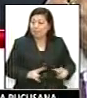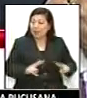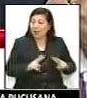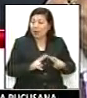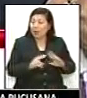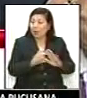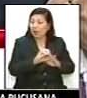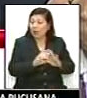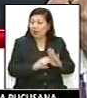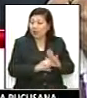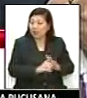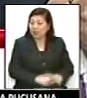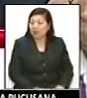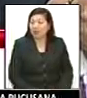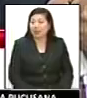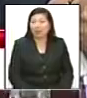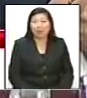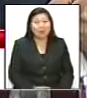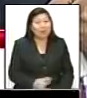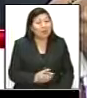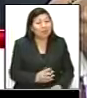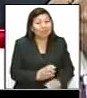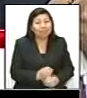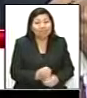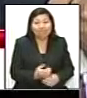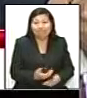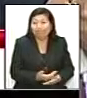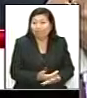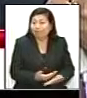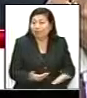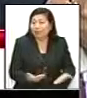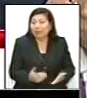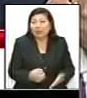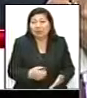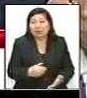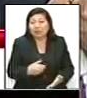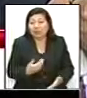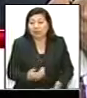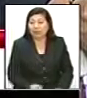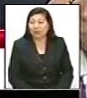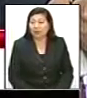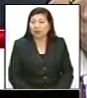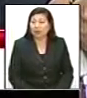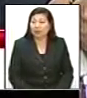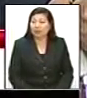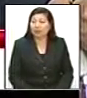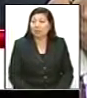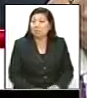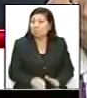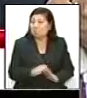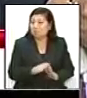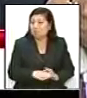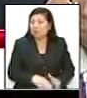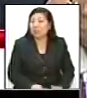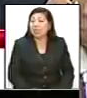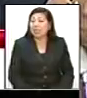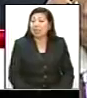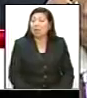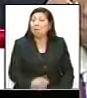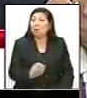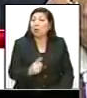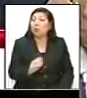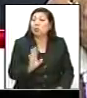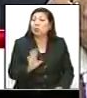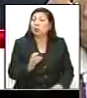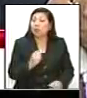constitucionales que no soportan la posibilidad de ser menoscabados por la